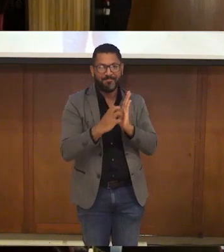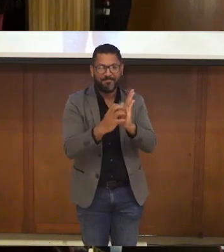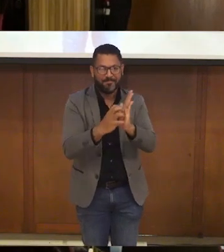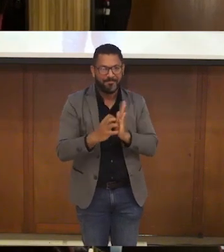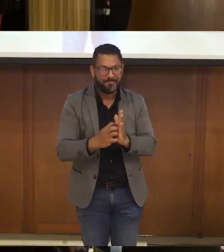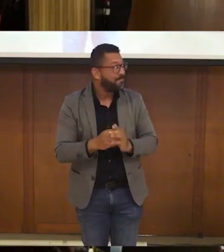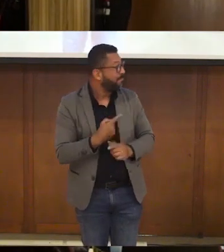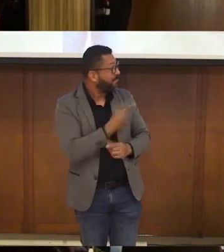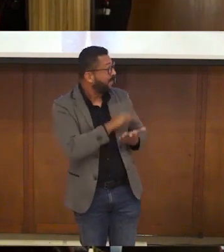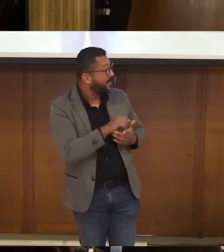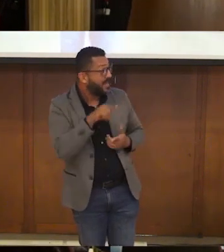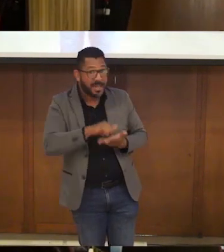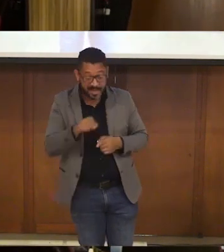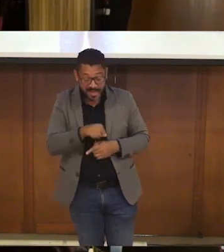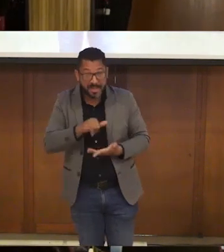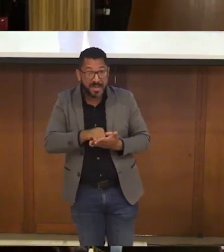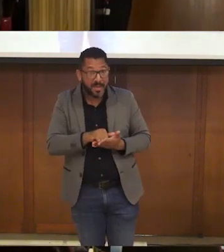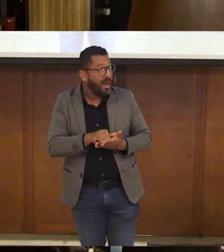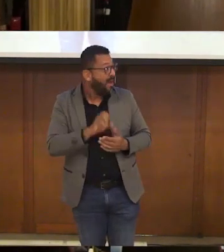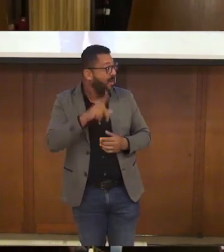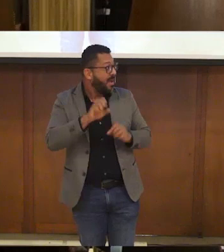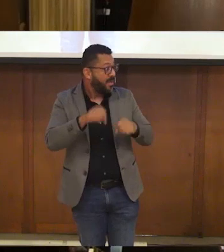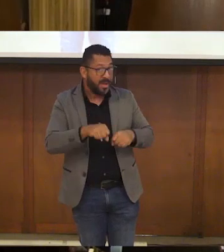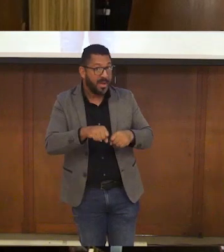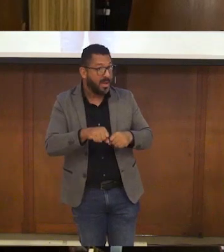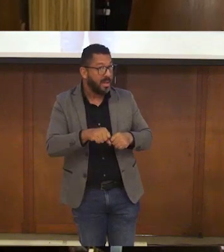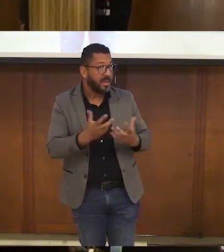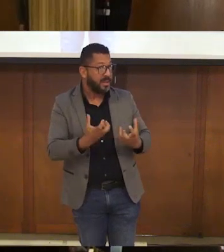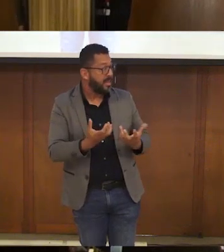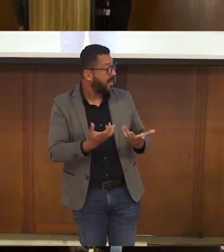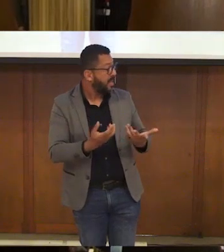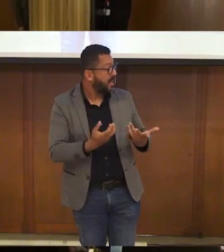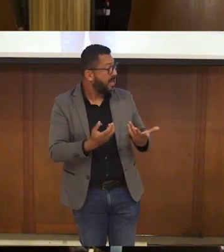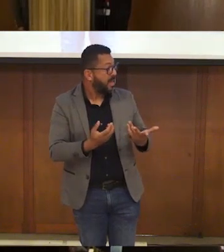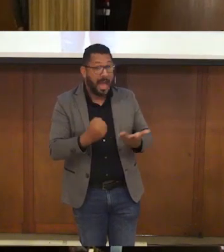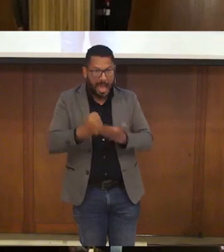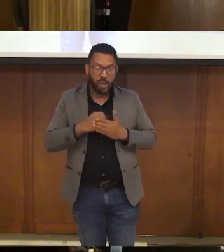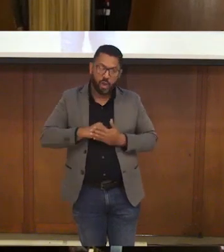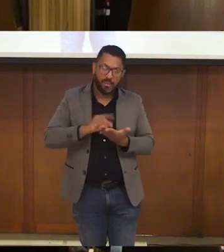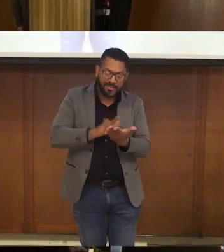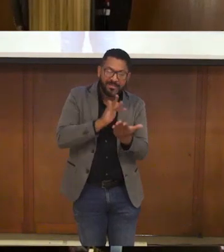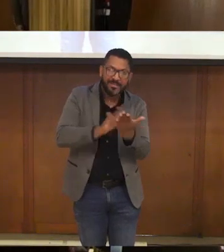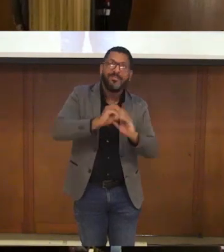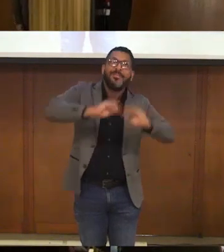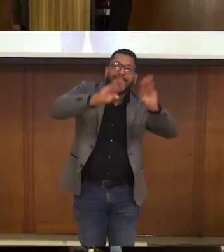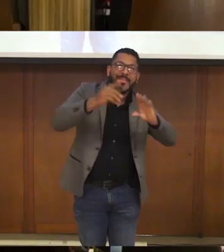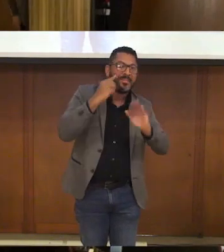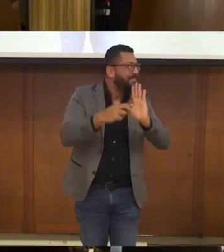imágenes? ¿Son las que tengo aquí, María Isabel? Sí, sí. Bueno. No sé si quieres que vaya pasando. Sí,